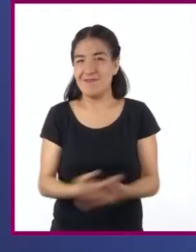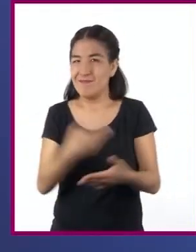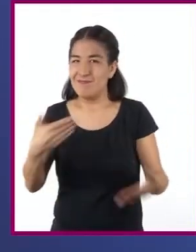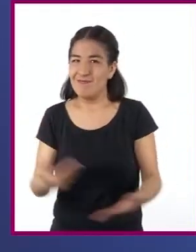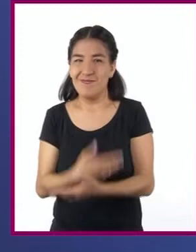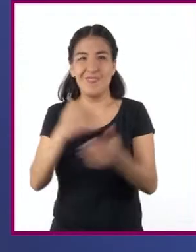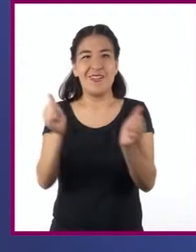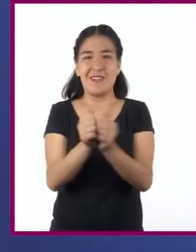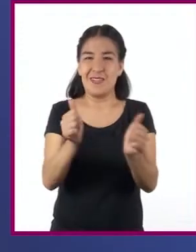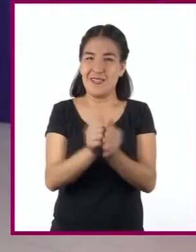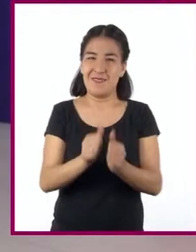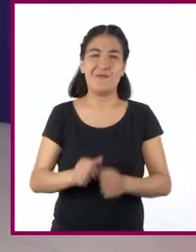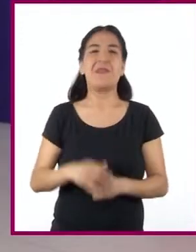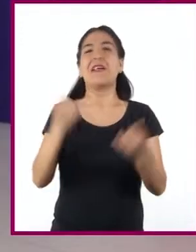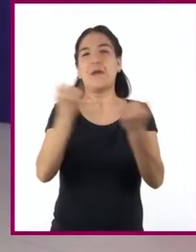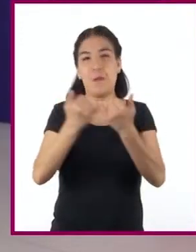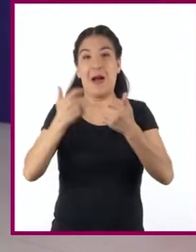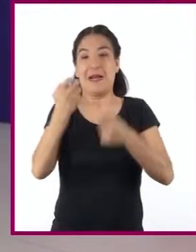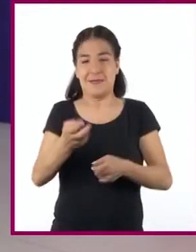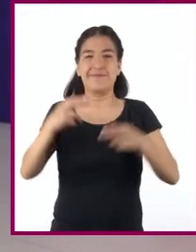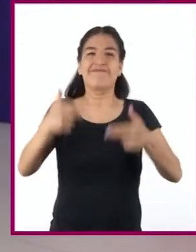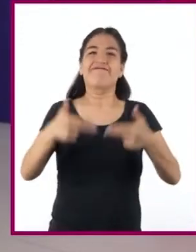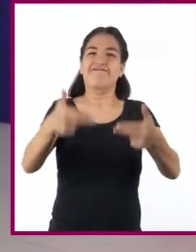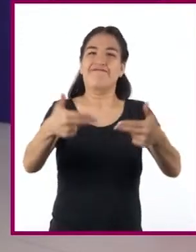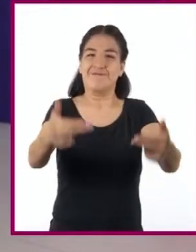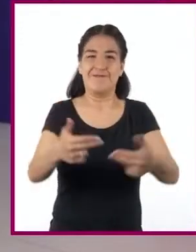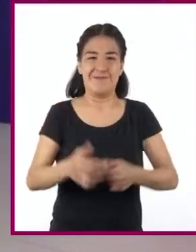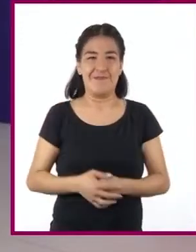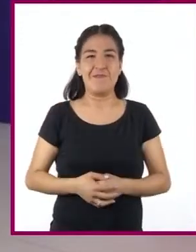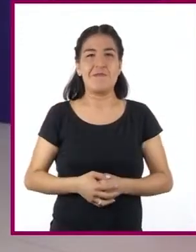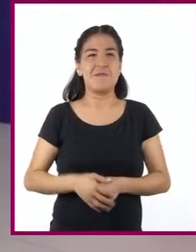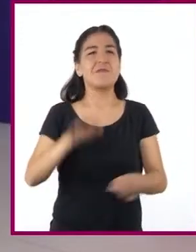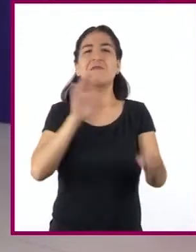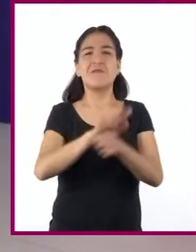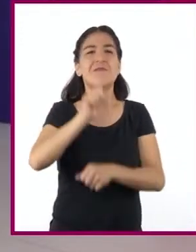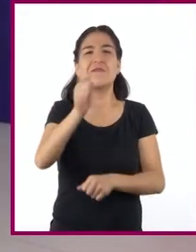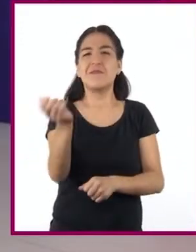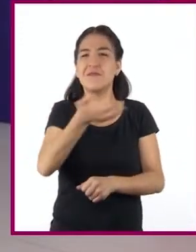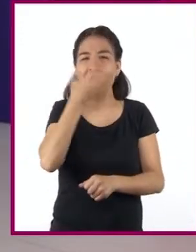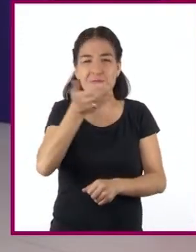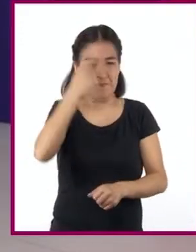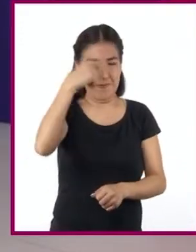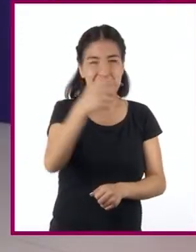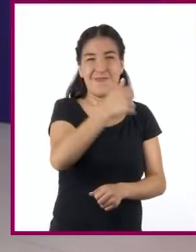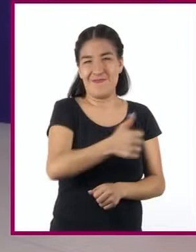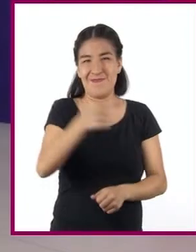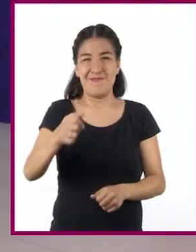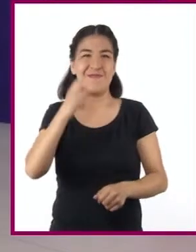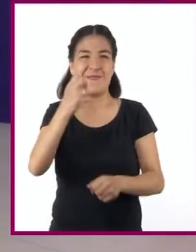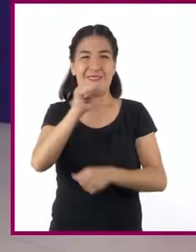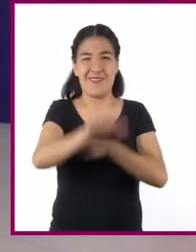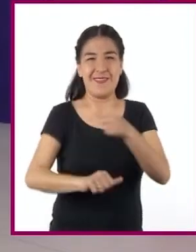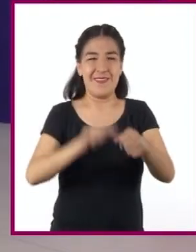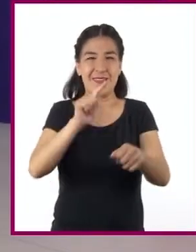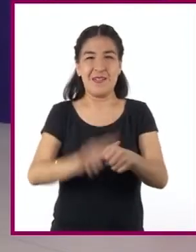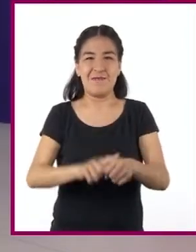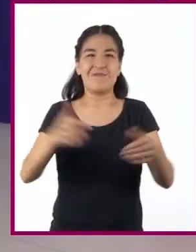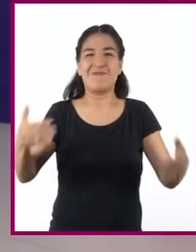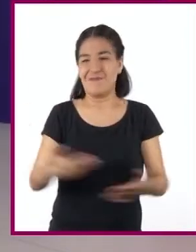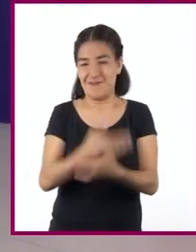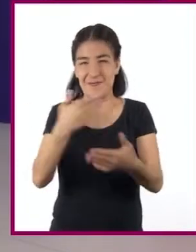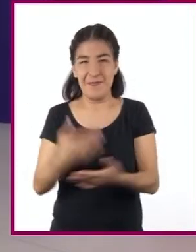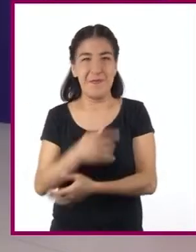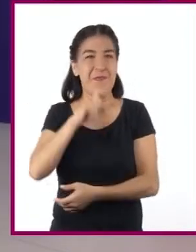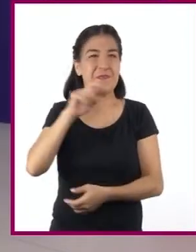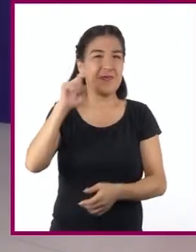ocurra con sus descendientes. Una estrategia que caracteriza a varias especies animales de reproducción sexual